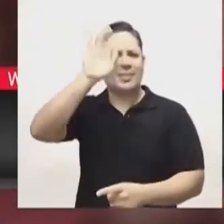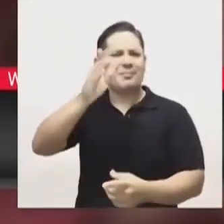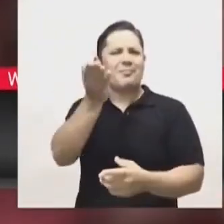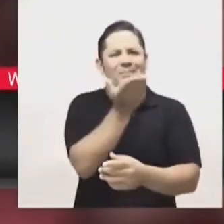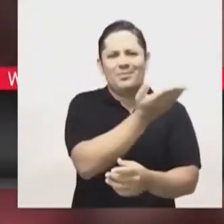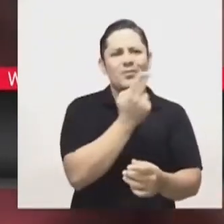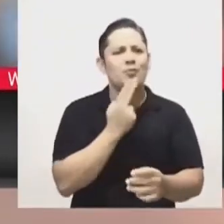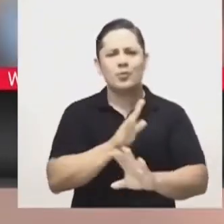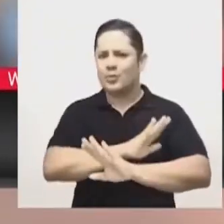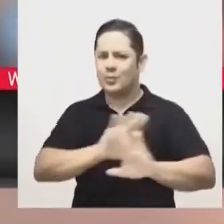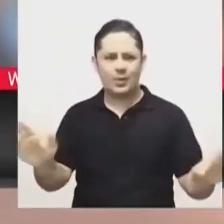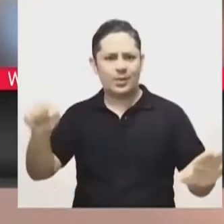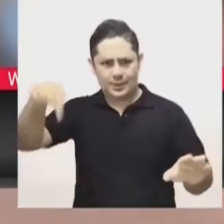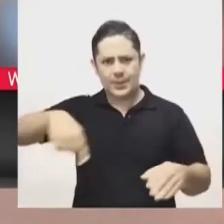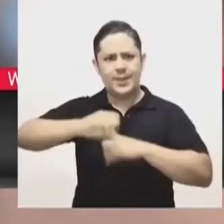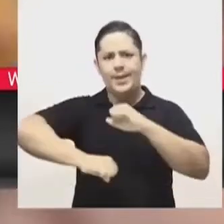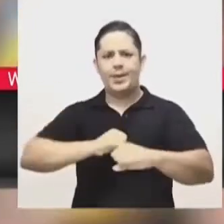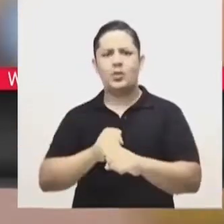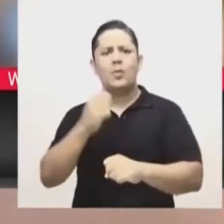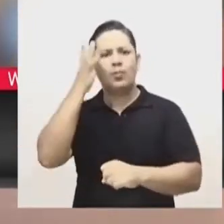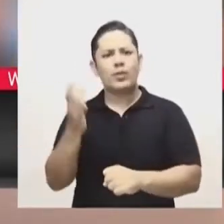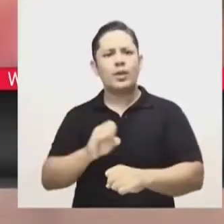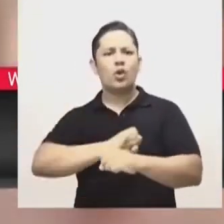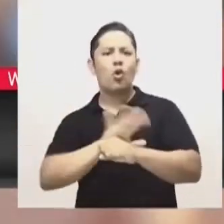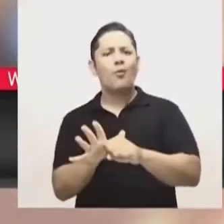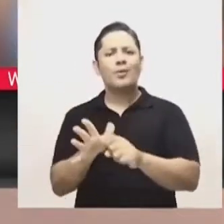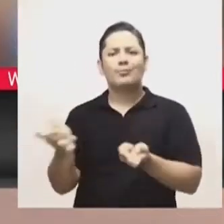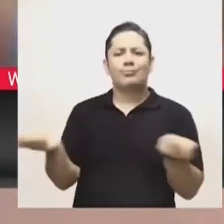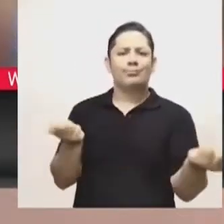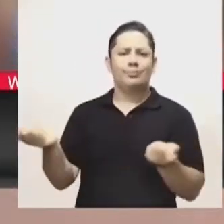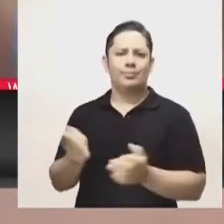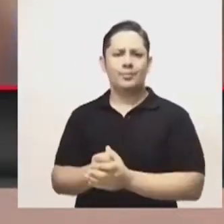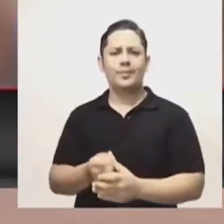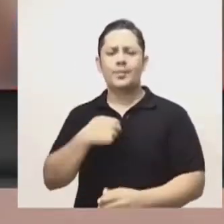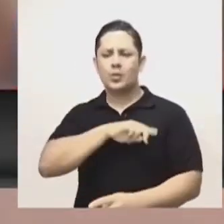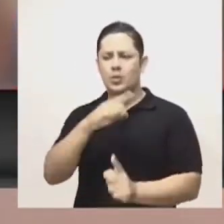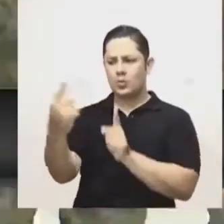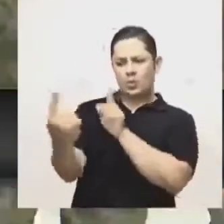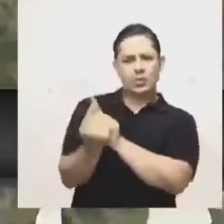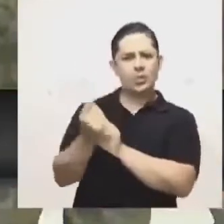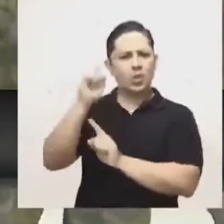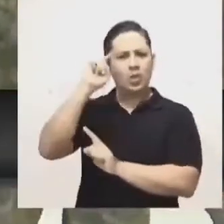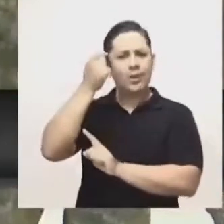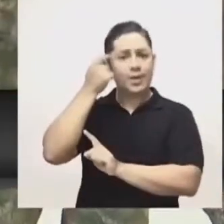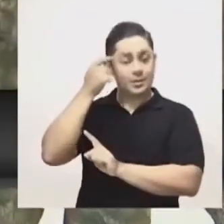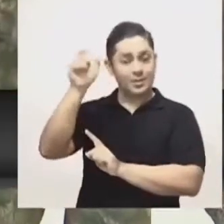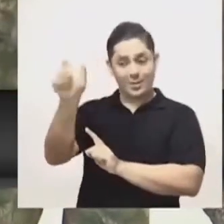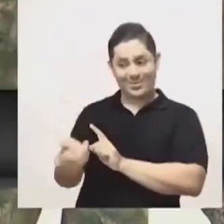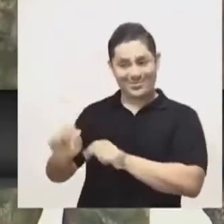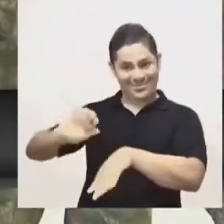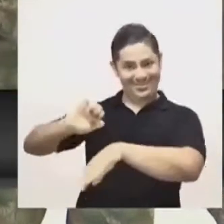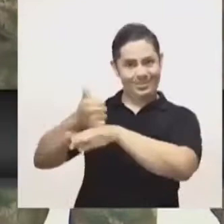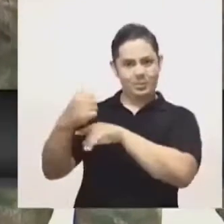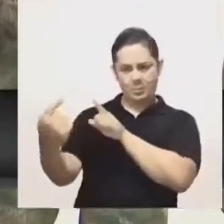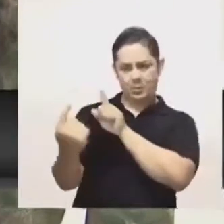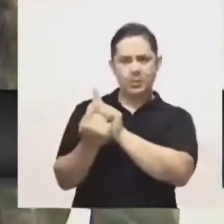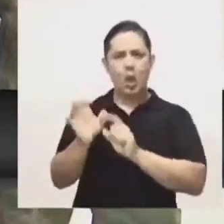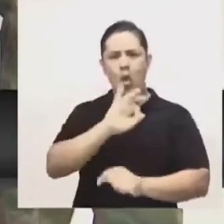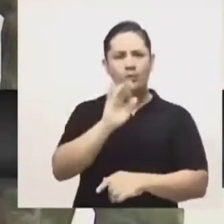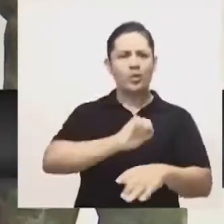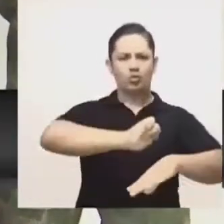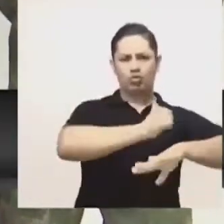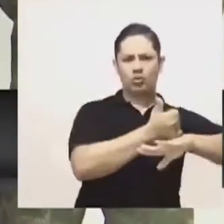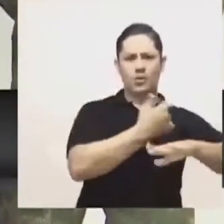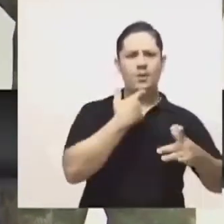Así mitigar que continúe el aumento de contagio en el departamento. Lo que hemos hablado con el señor gobernador y con las autoridades